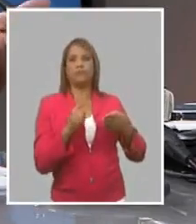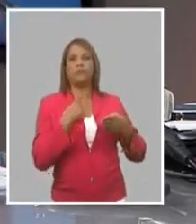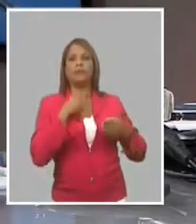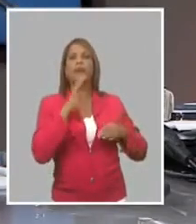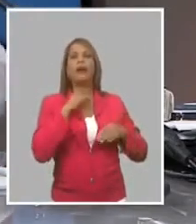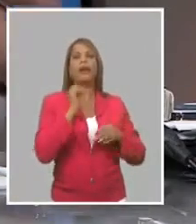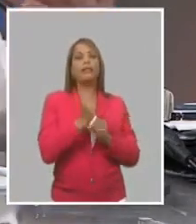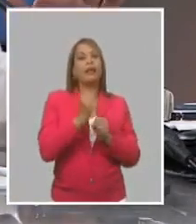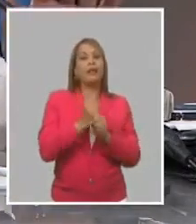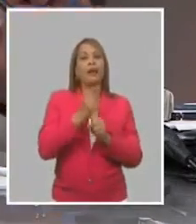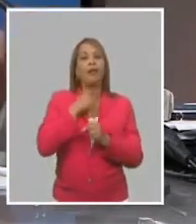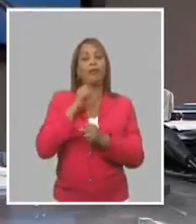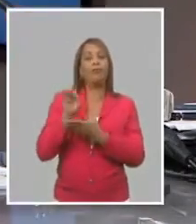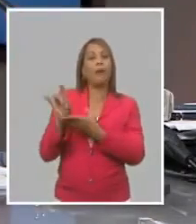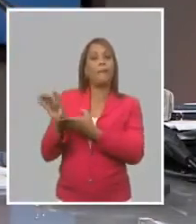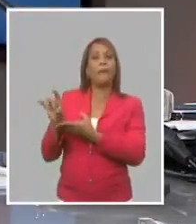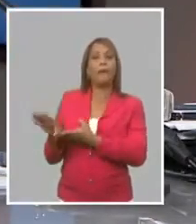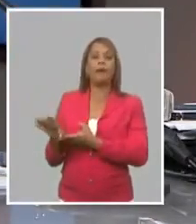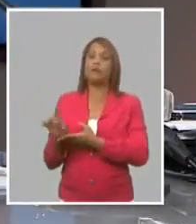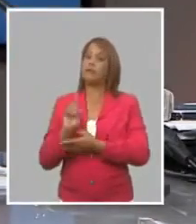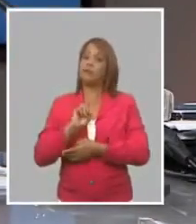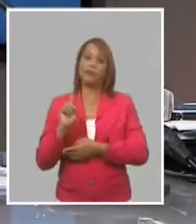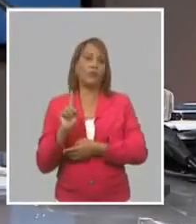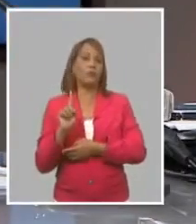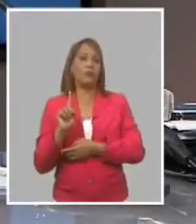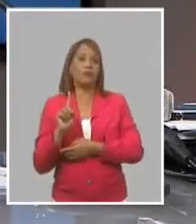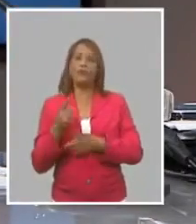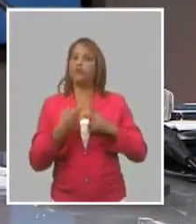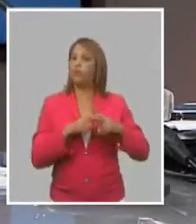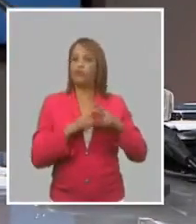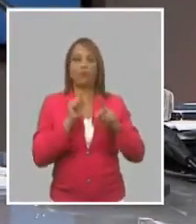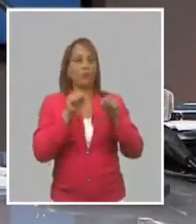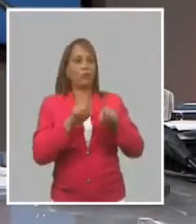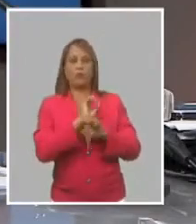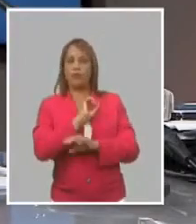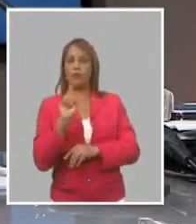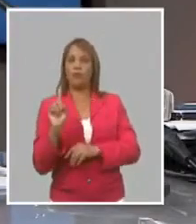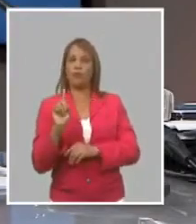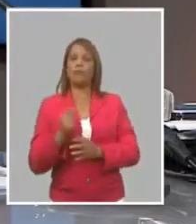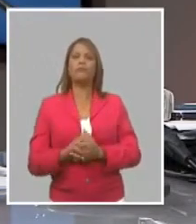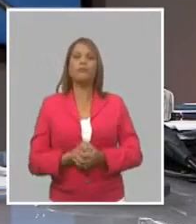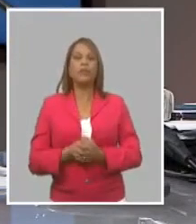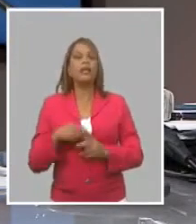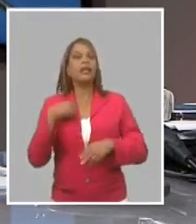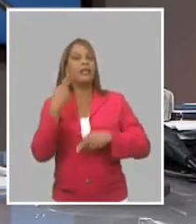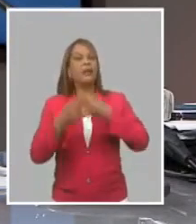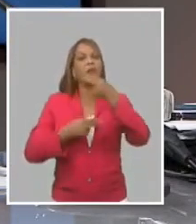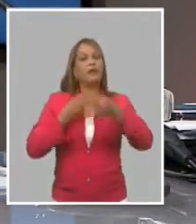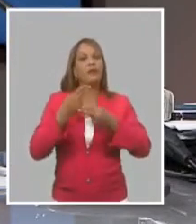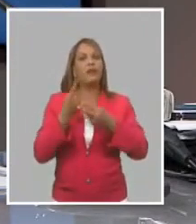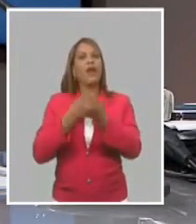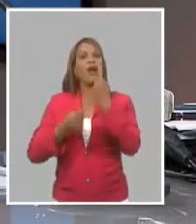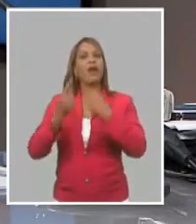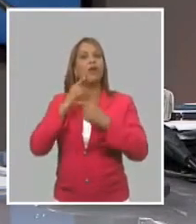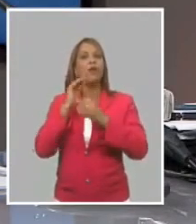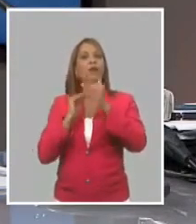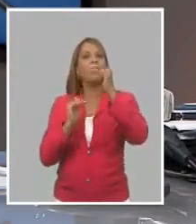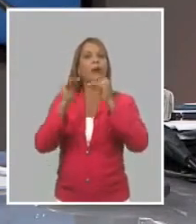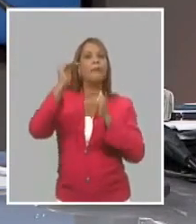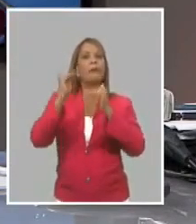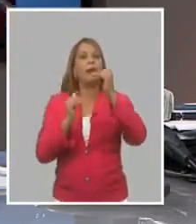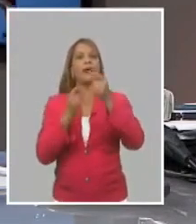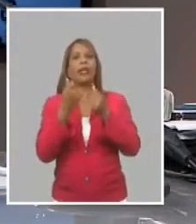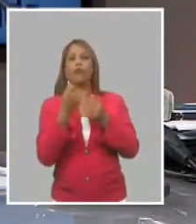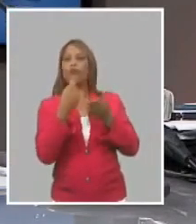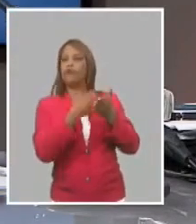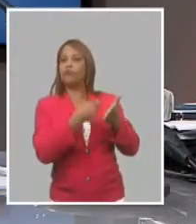haber desempleo, para nada. Esa no es la solución. Nosotros estamos diseñando determinado nivel de